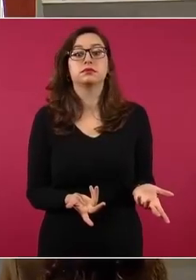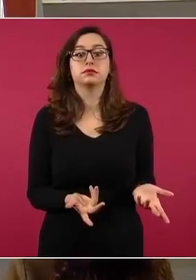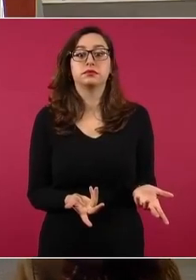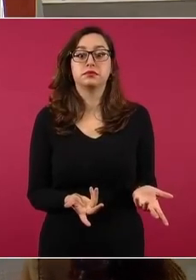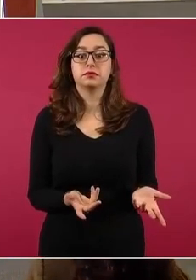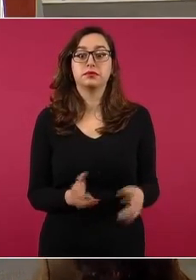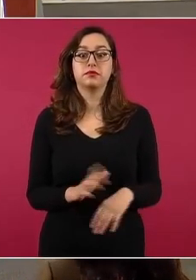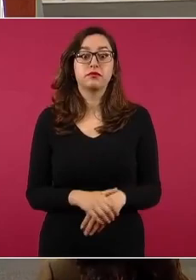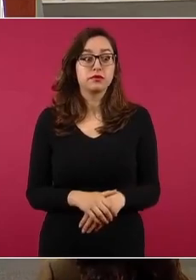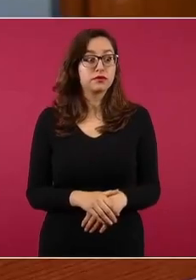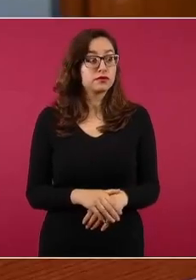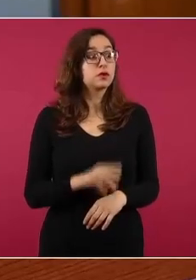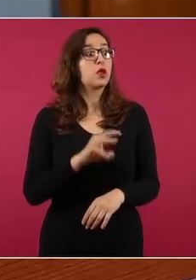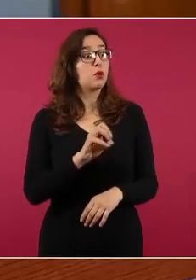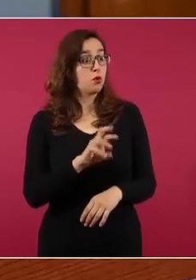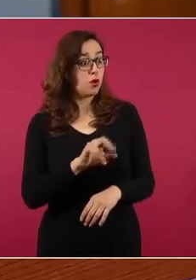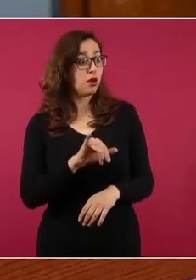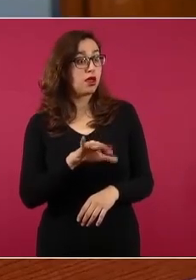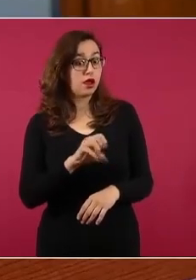¿Moreira lo propuso?